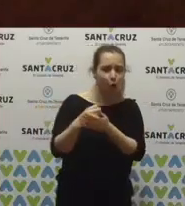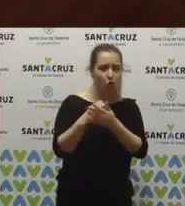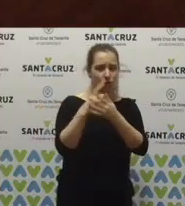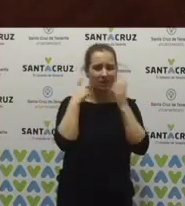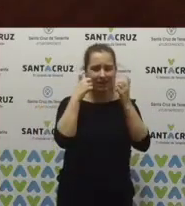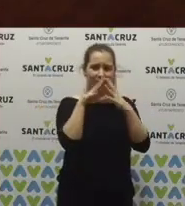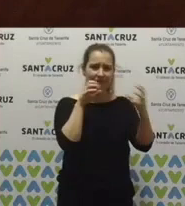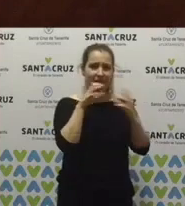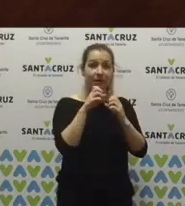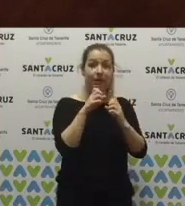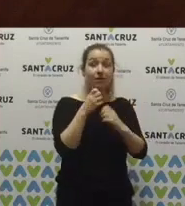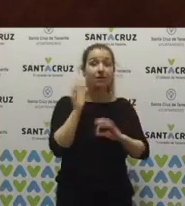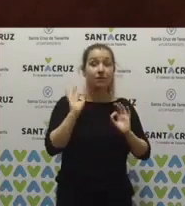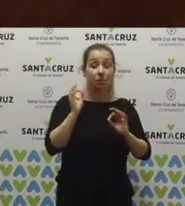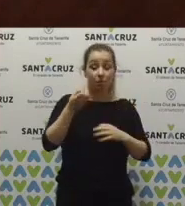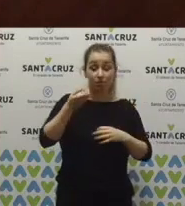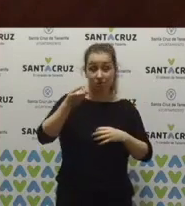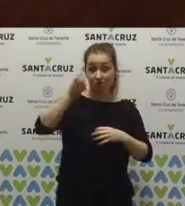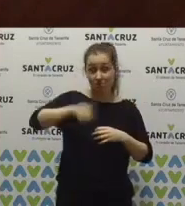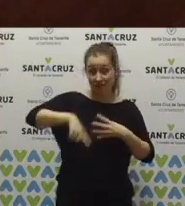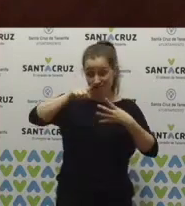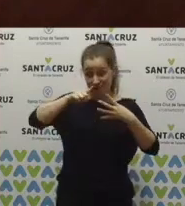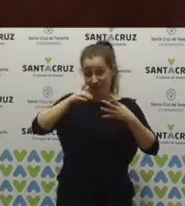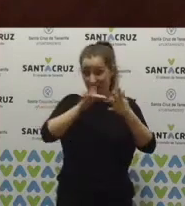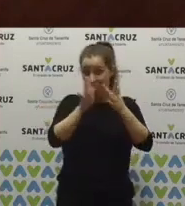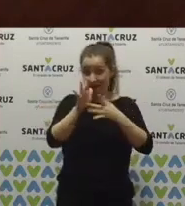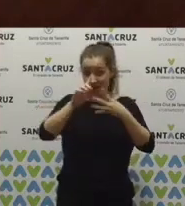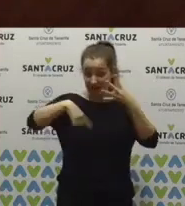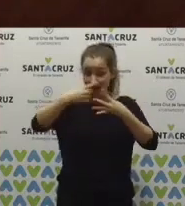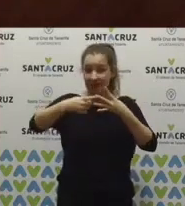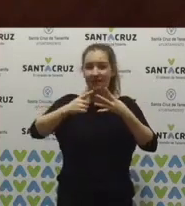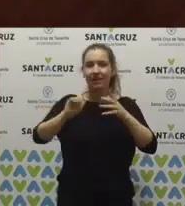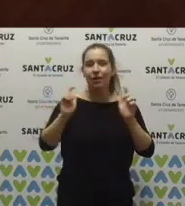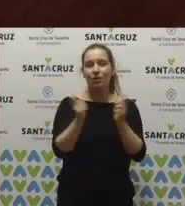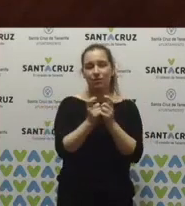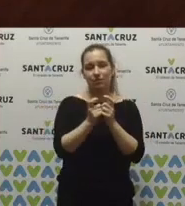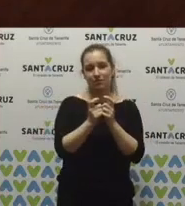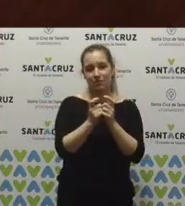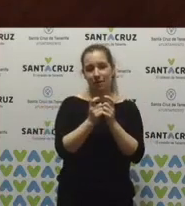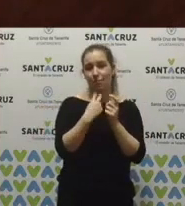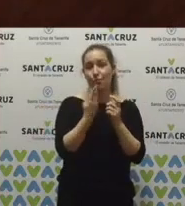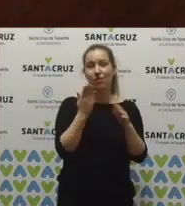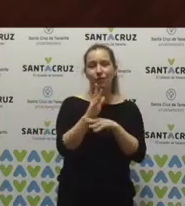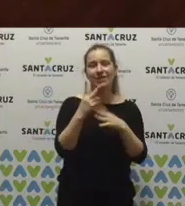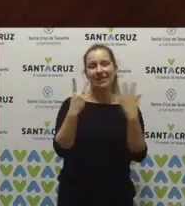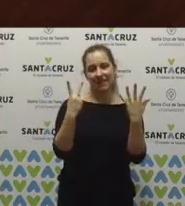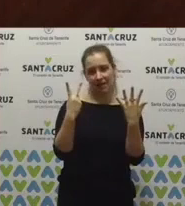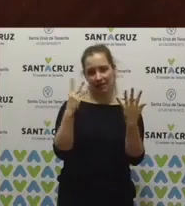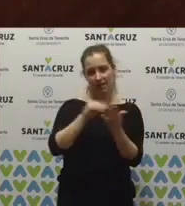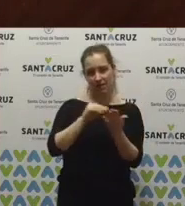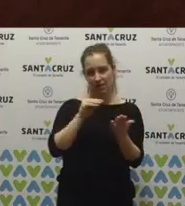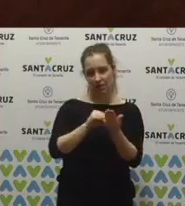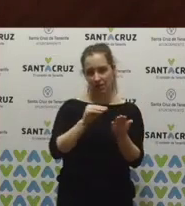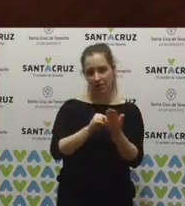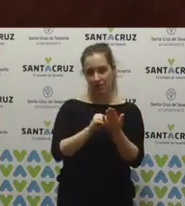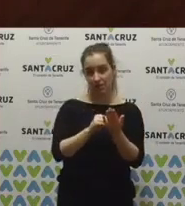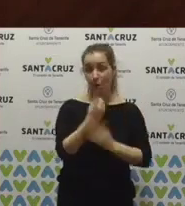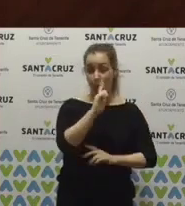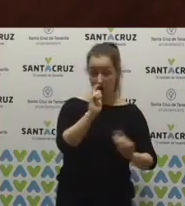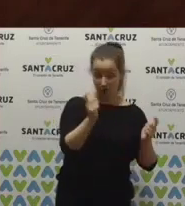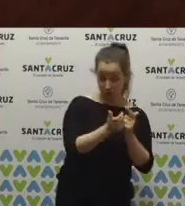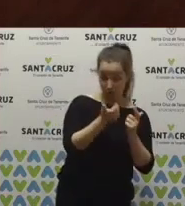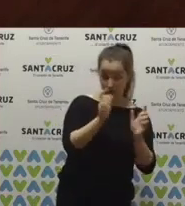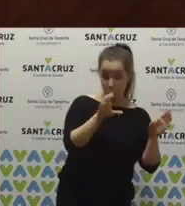de abril solamente en el mes de abril hubieron siete juntas de portavoces una una reunión de partidos